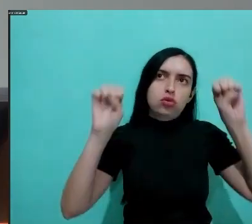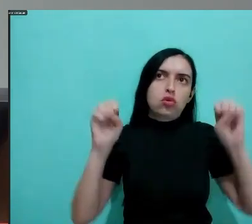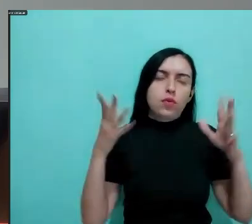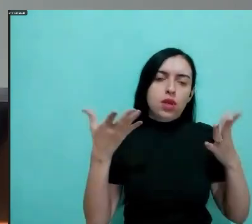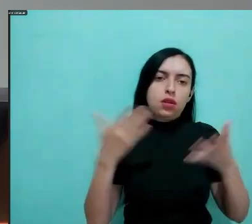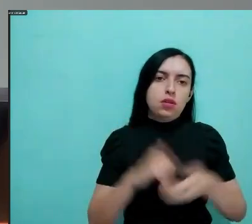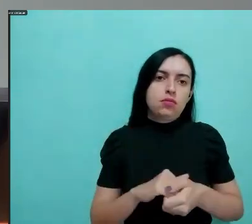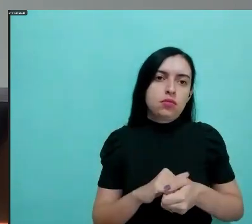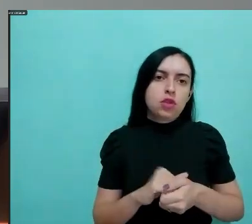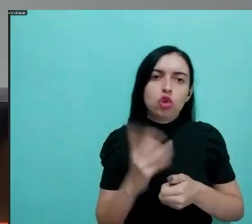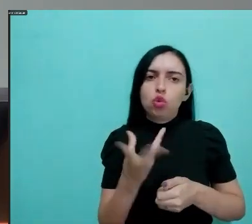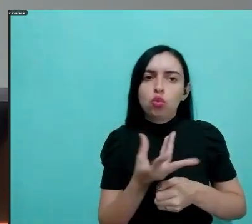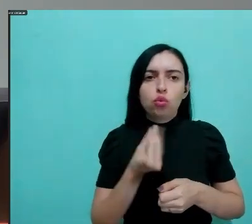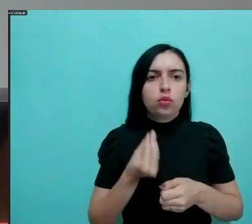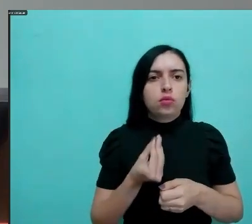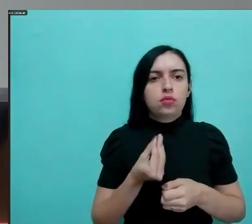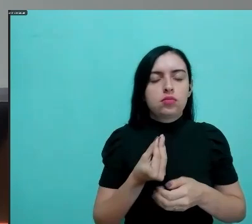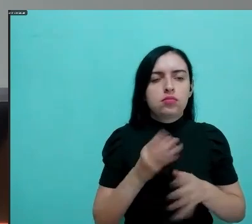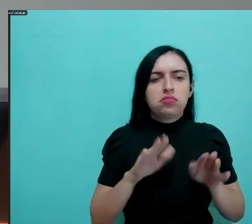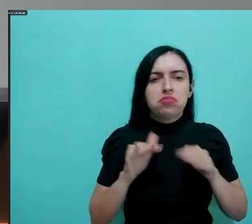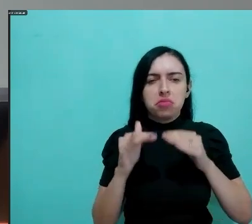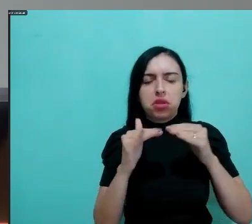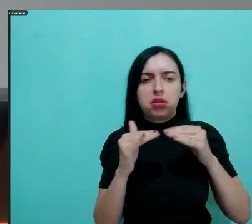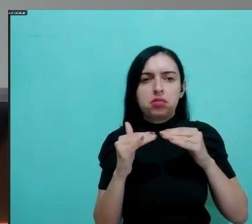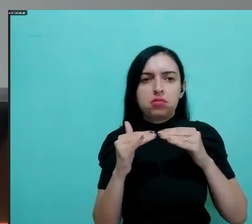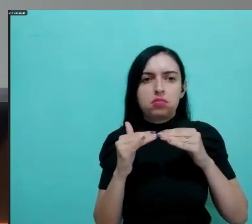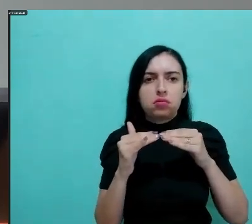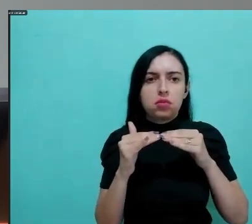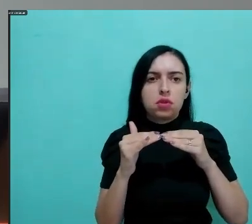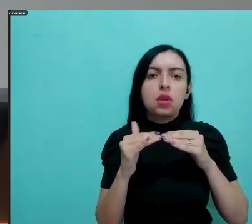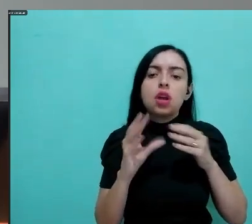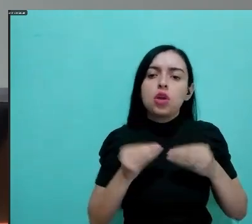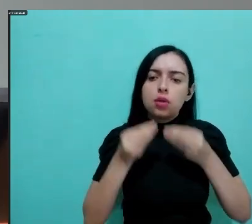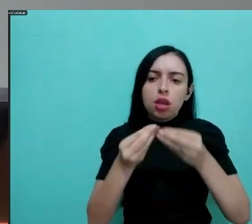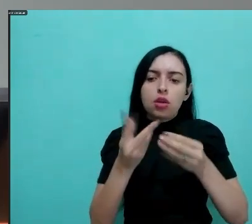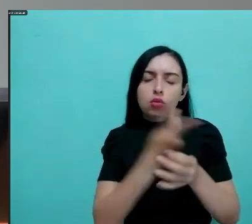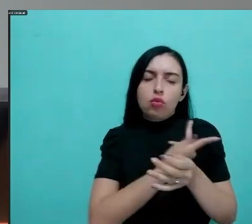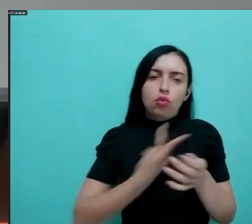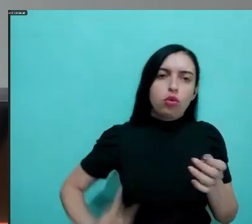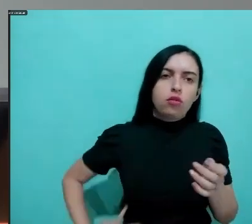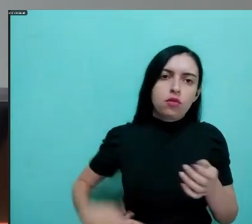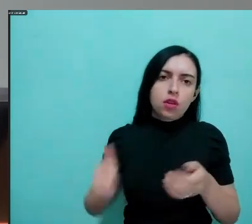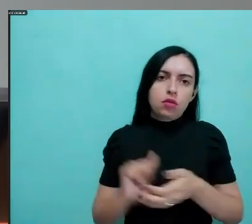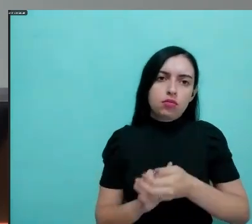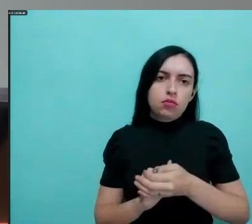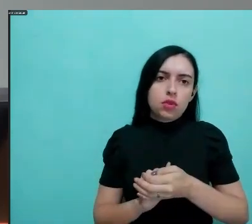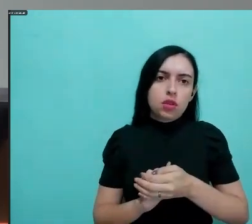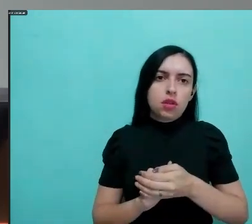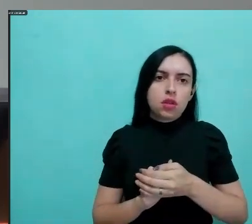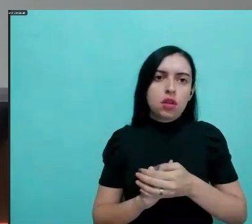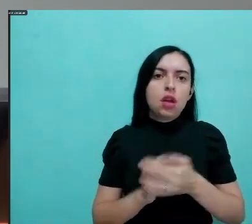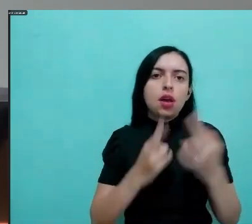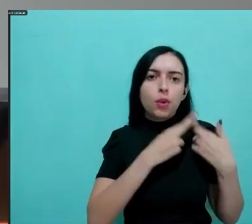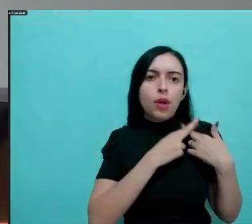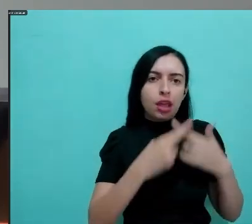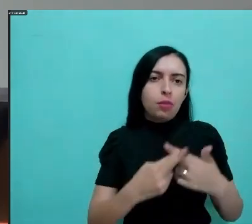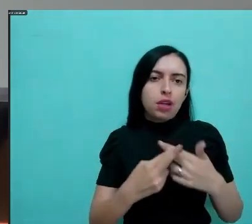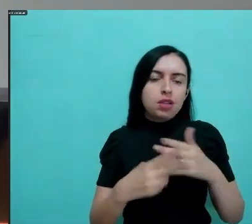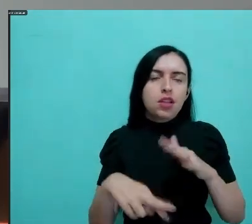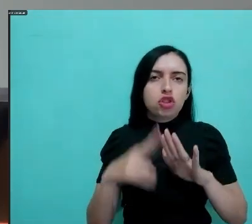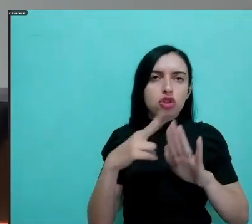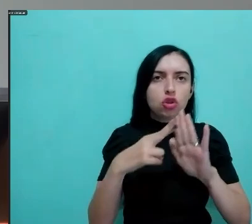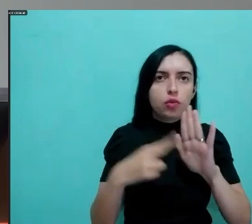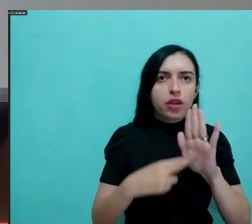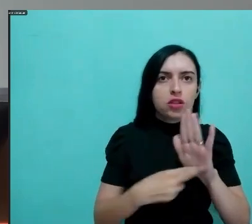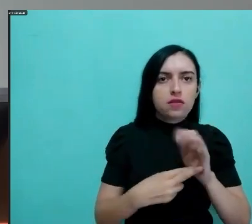Todo lo demás pertenece al gobierno, pues el gobierno es la autoridad normativa de principio en Francia